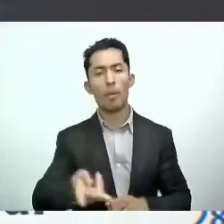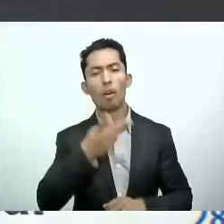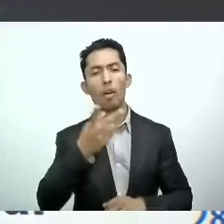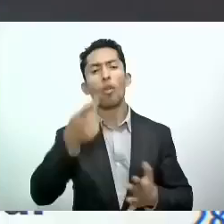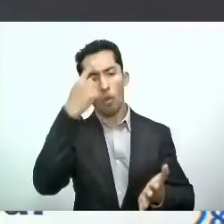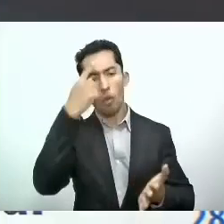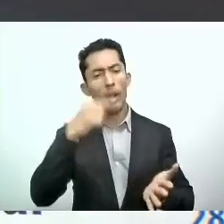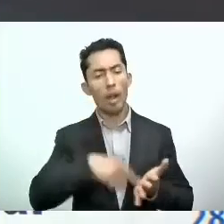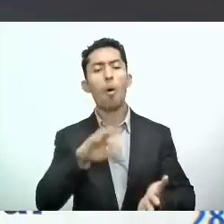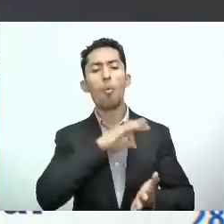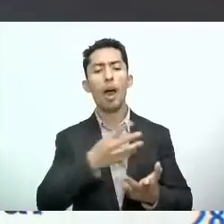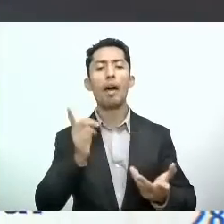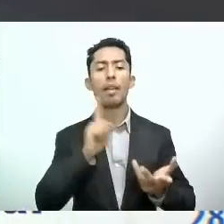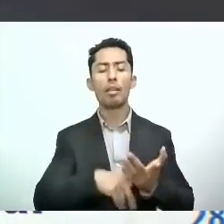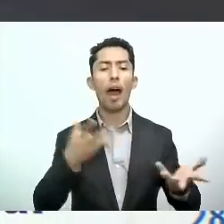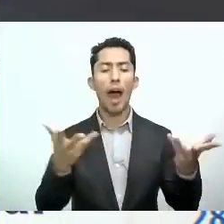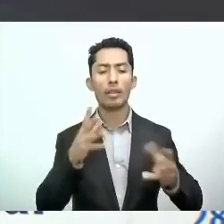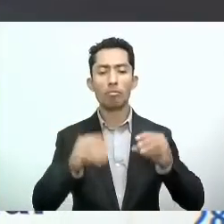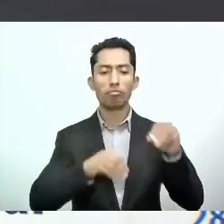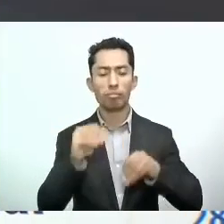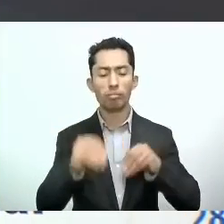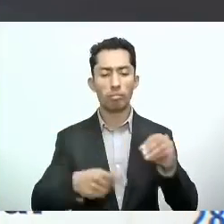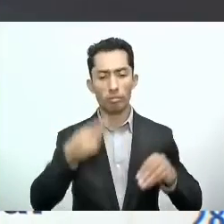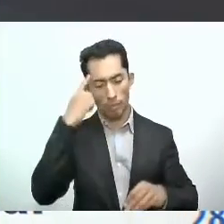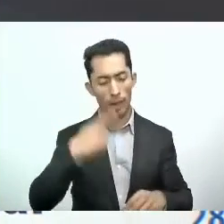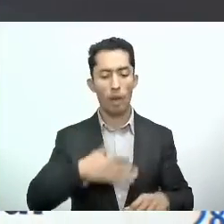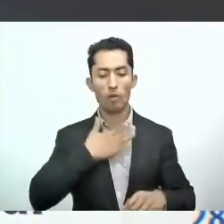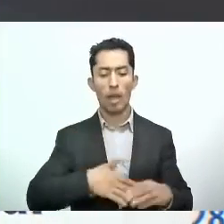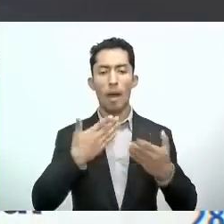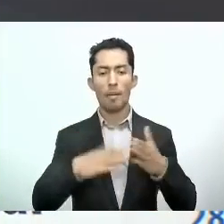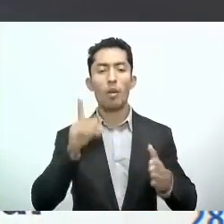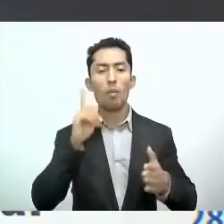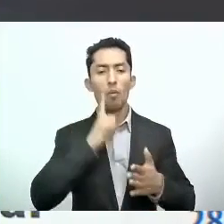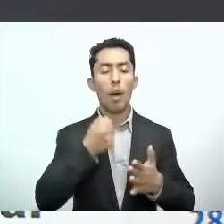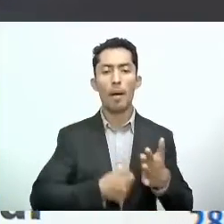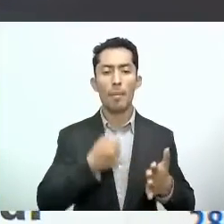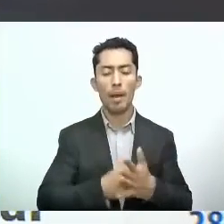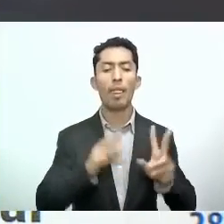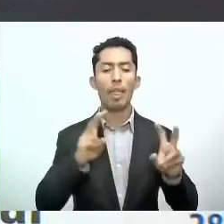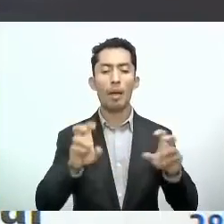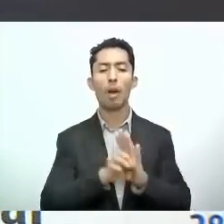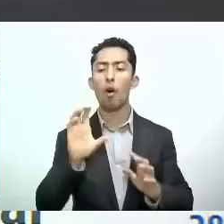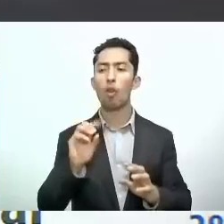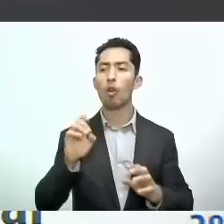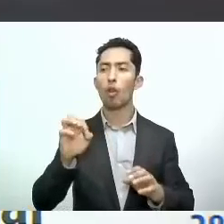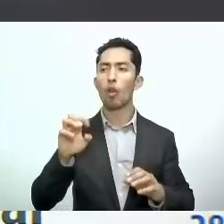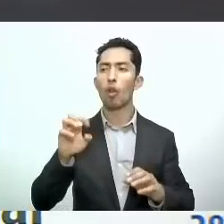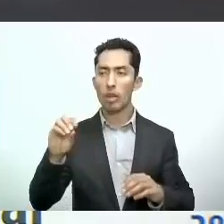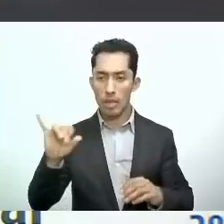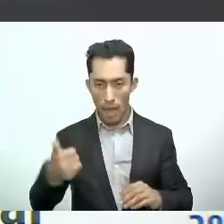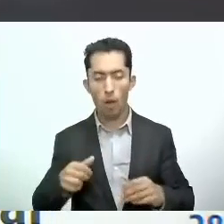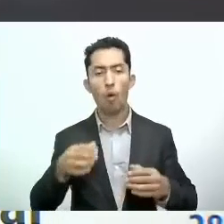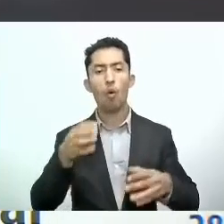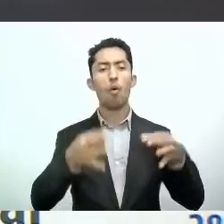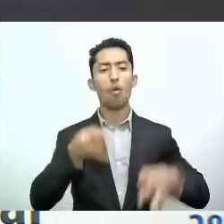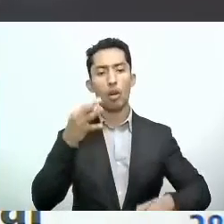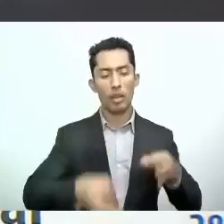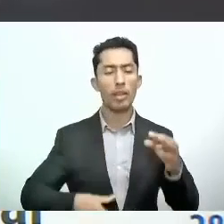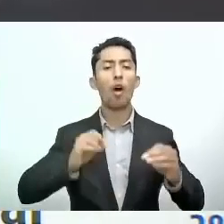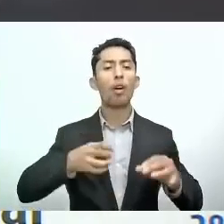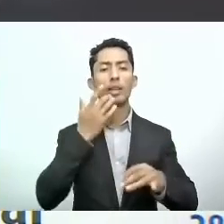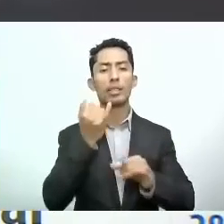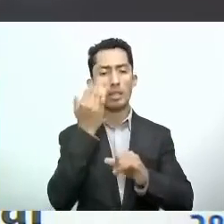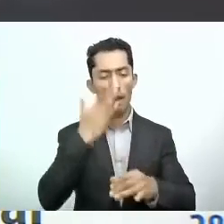desarrollarse para implementar la justicia abierta feminista materias como deontología jurídica o informar sobre los trabajos de